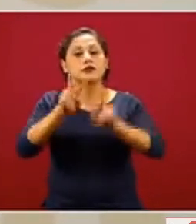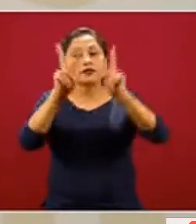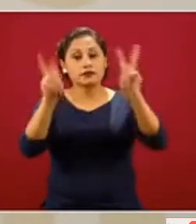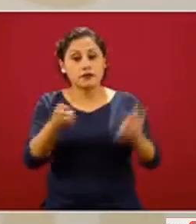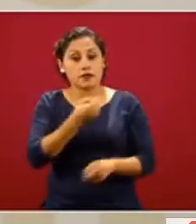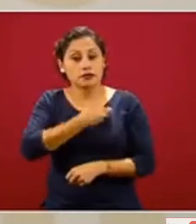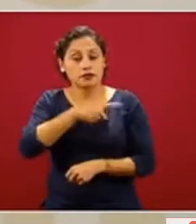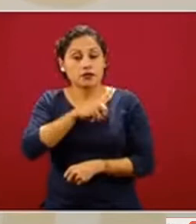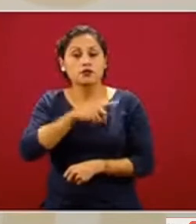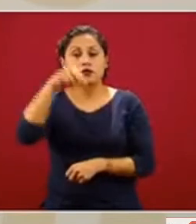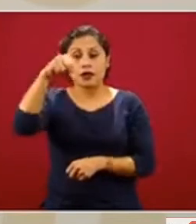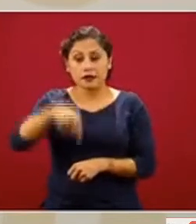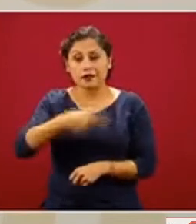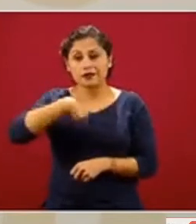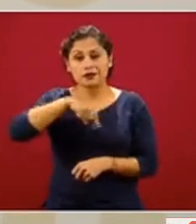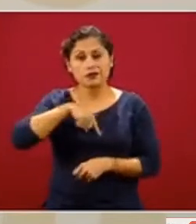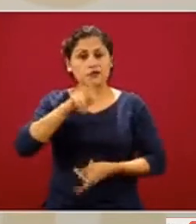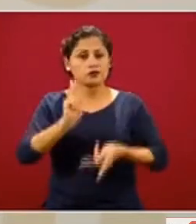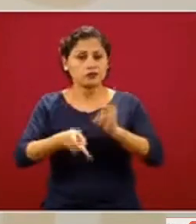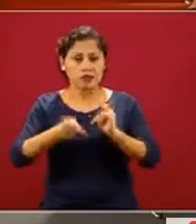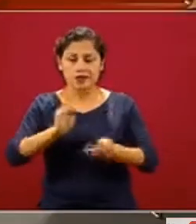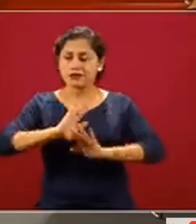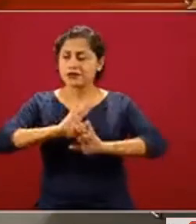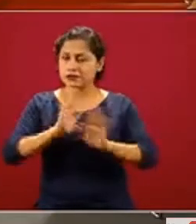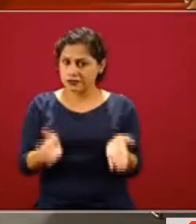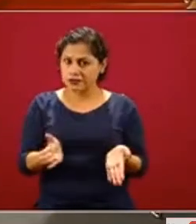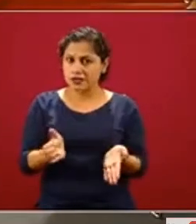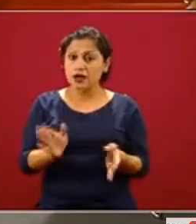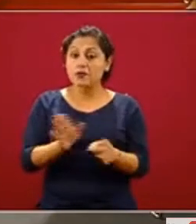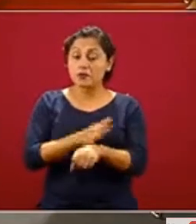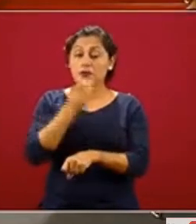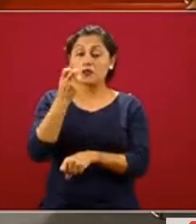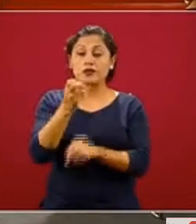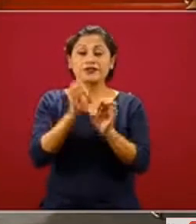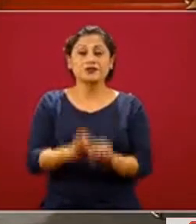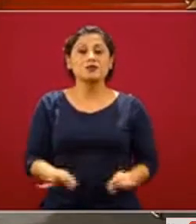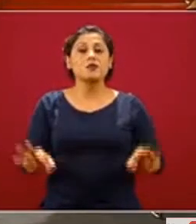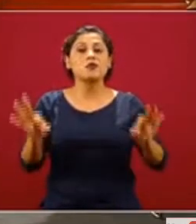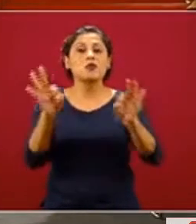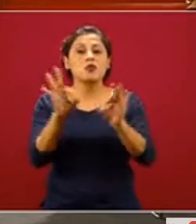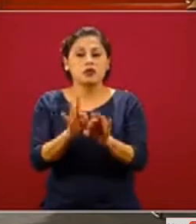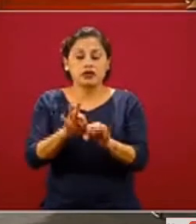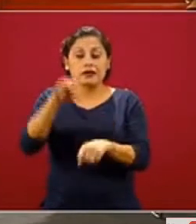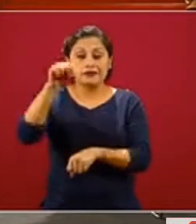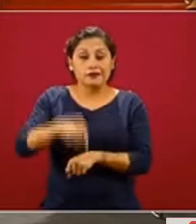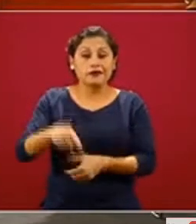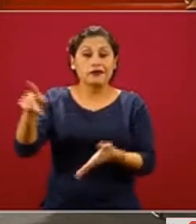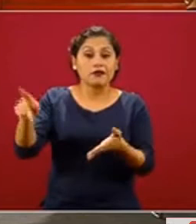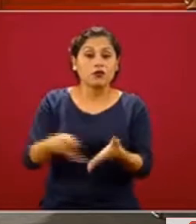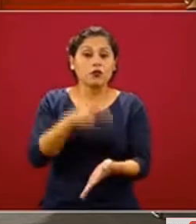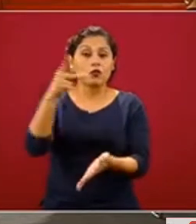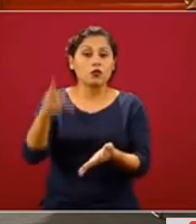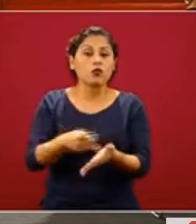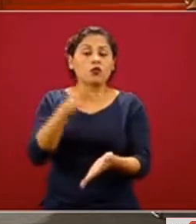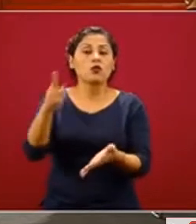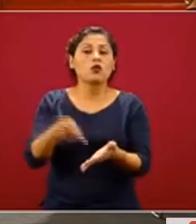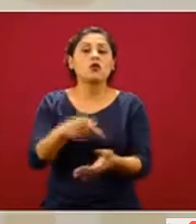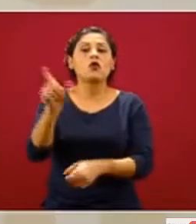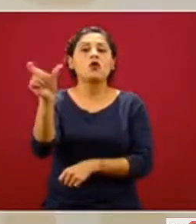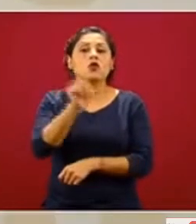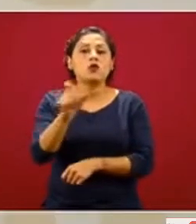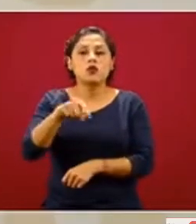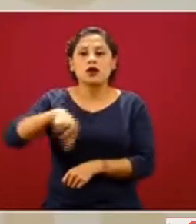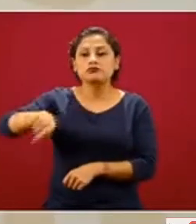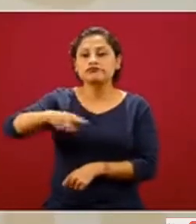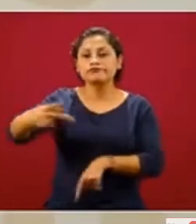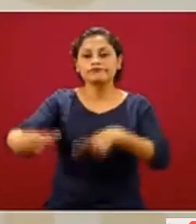ocasiones, es precisamente por eso que una y otra y otra y otra vez, cuando surgía el comentario, la